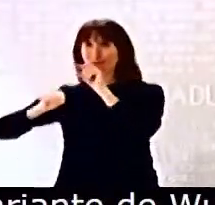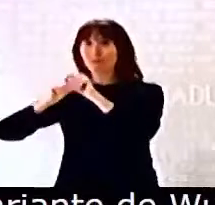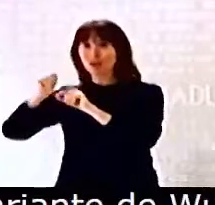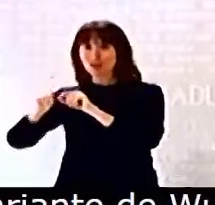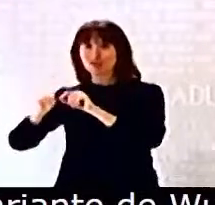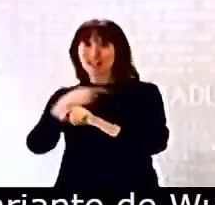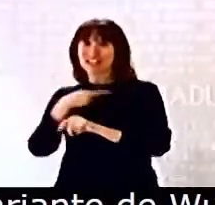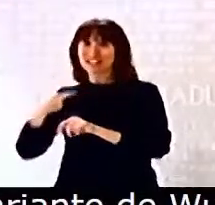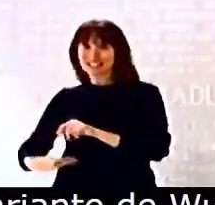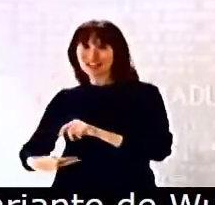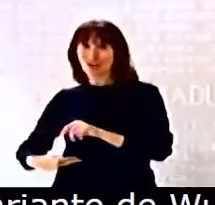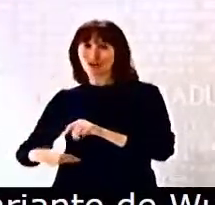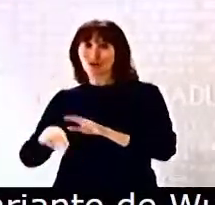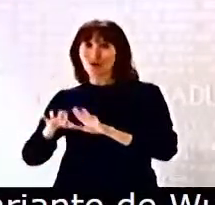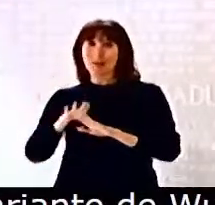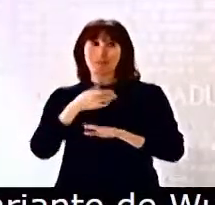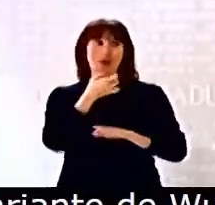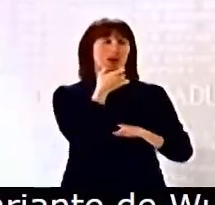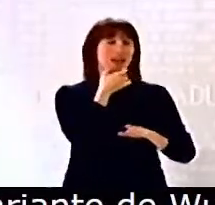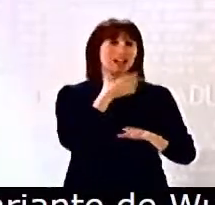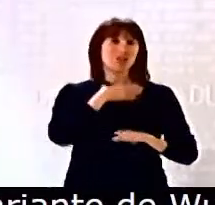también en el resto de España.